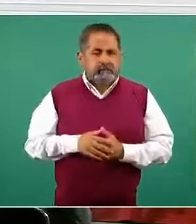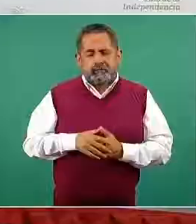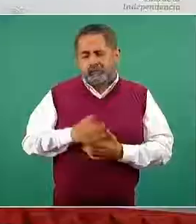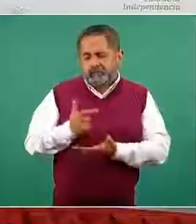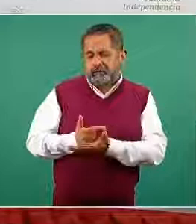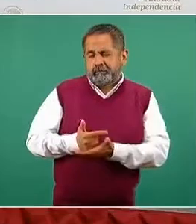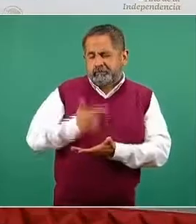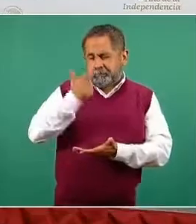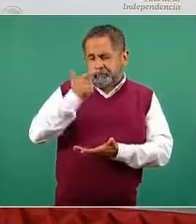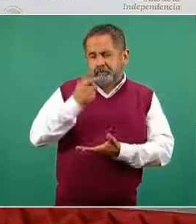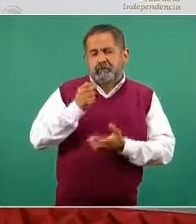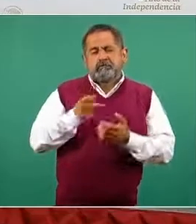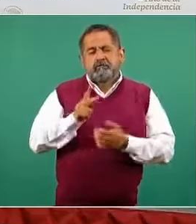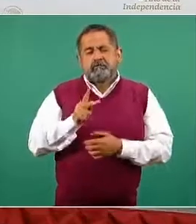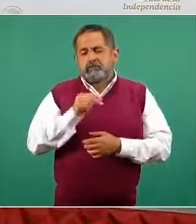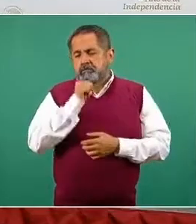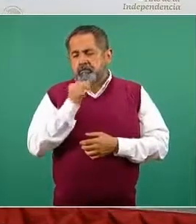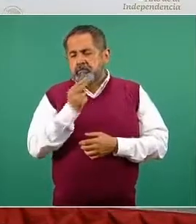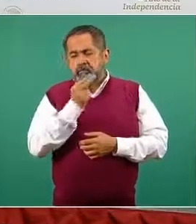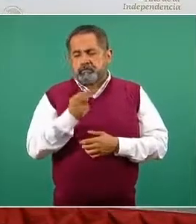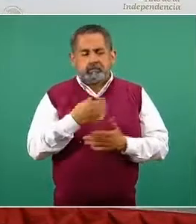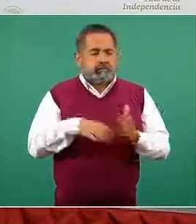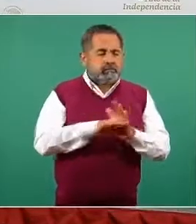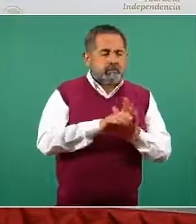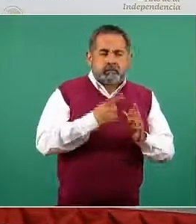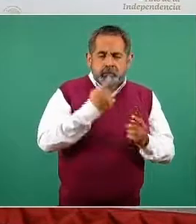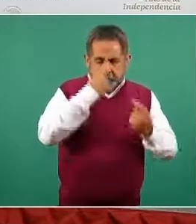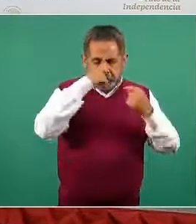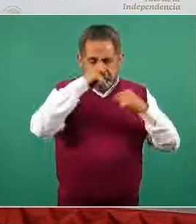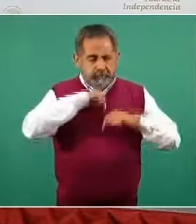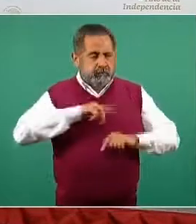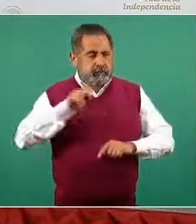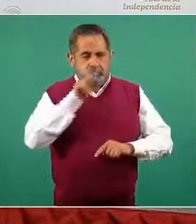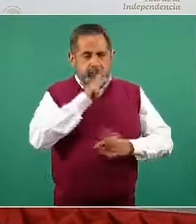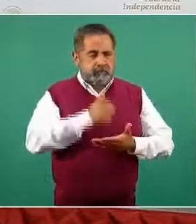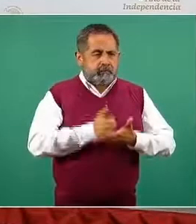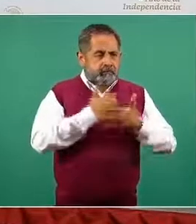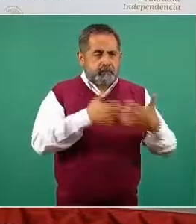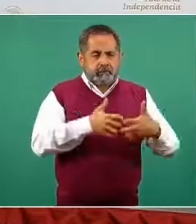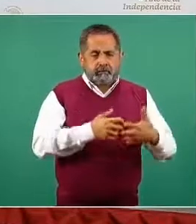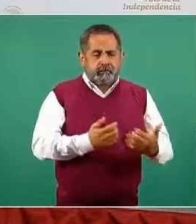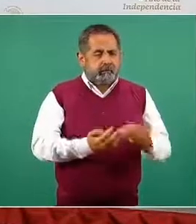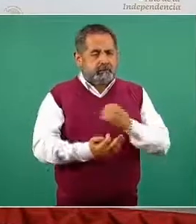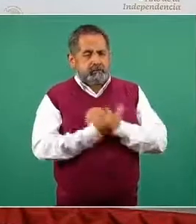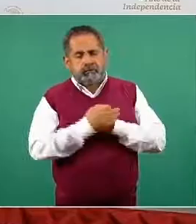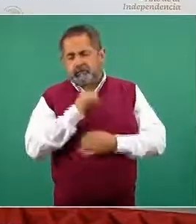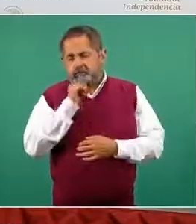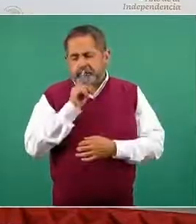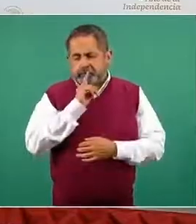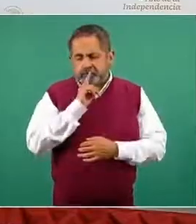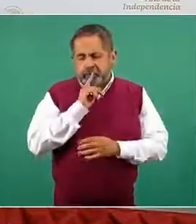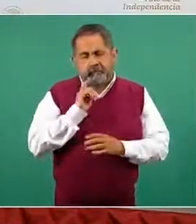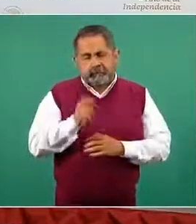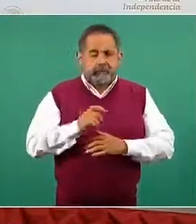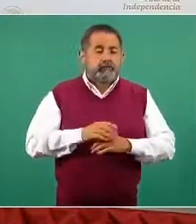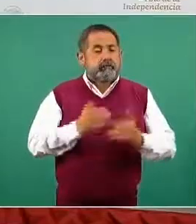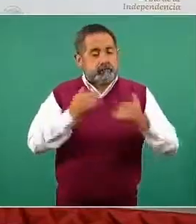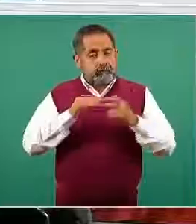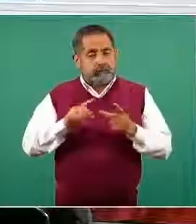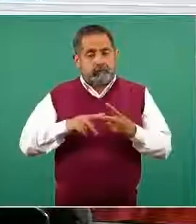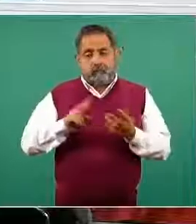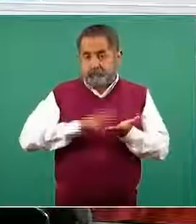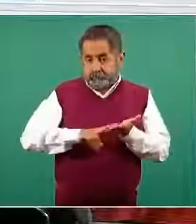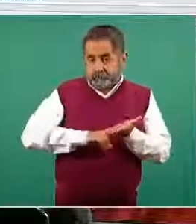grave de COVID, pero que no han requerido de ventilación, de respiración mecánica, de un respirador mecánica, y la línea verde son